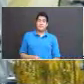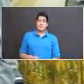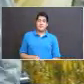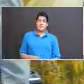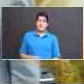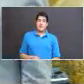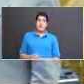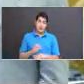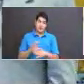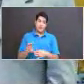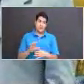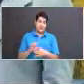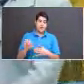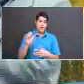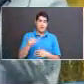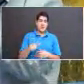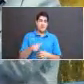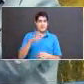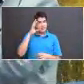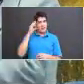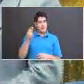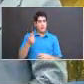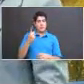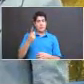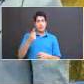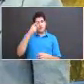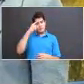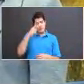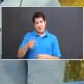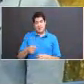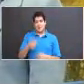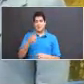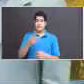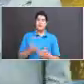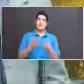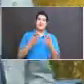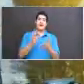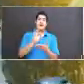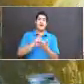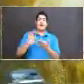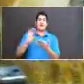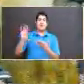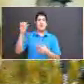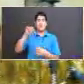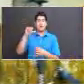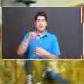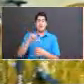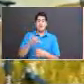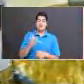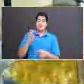Siga así, porque va a llegar a Moab. Y en Moab